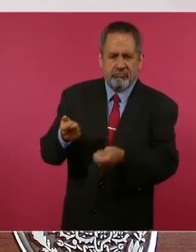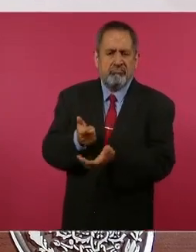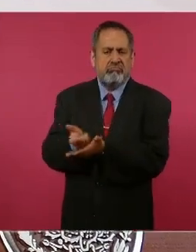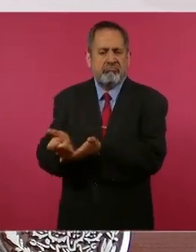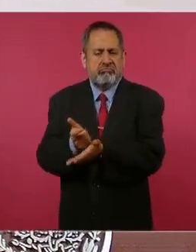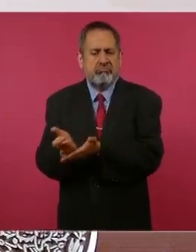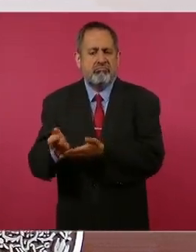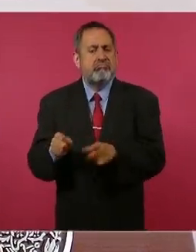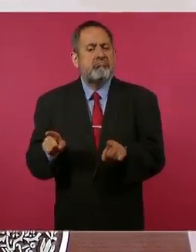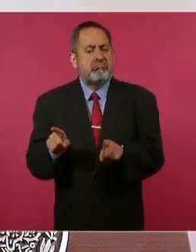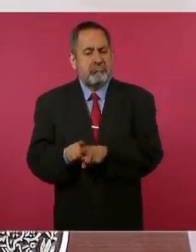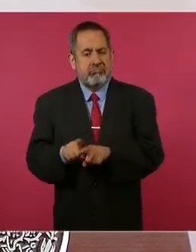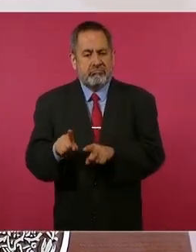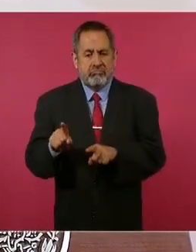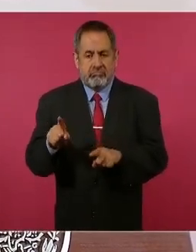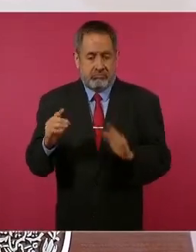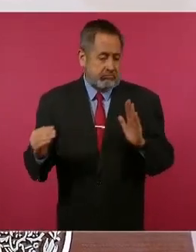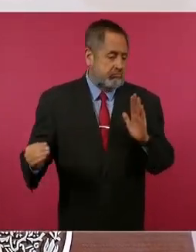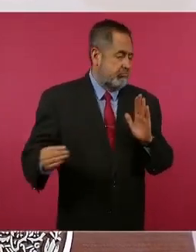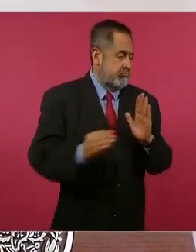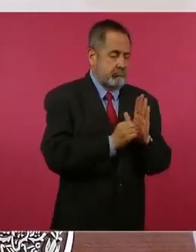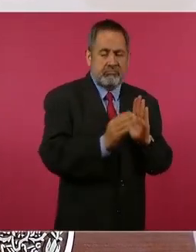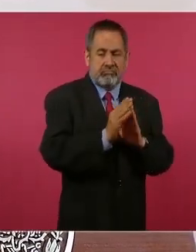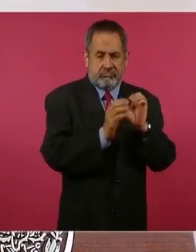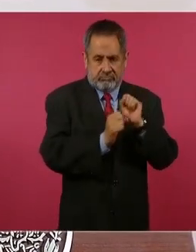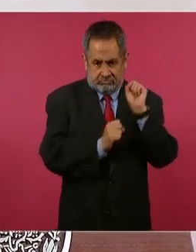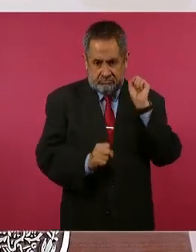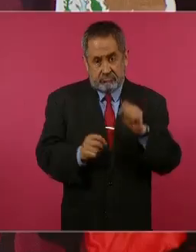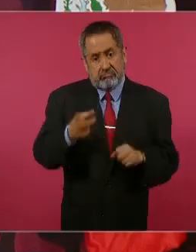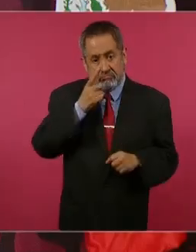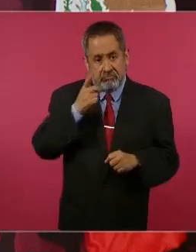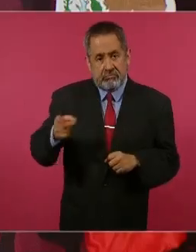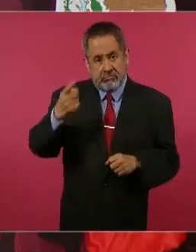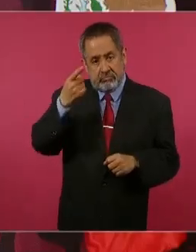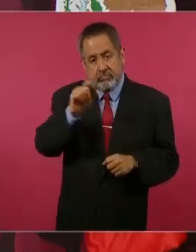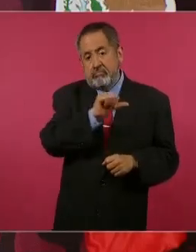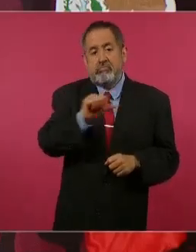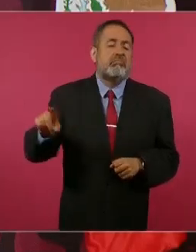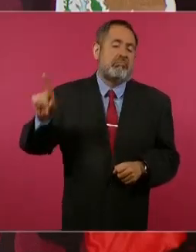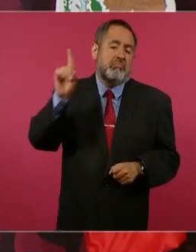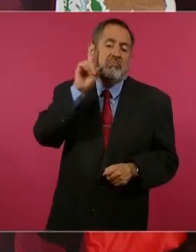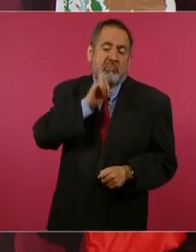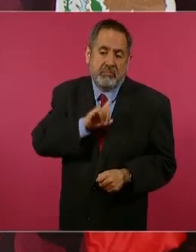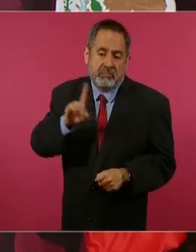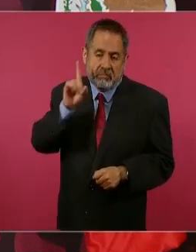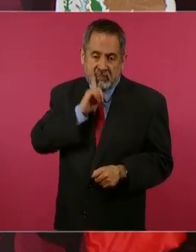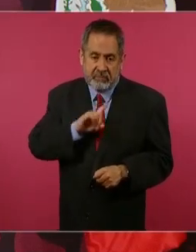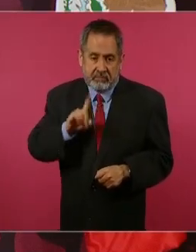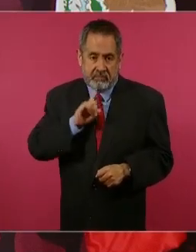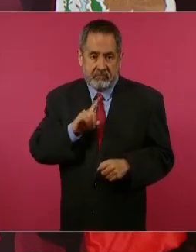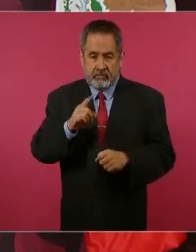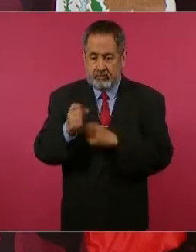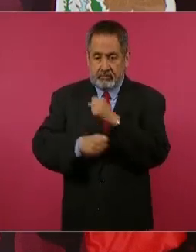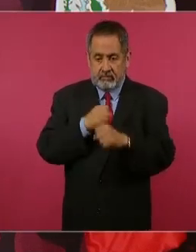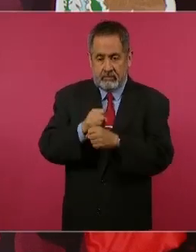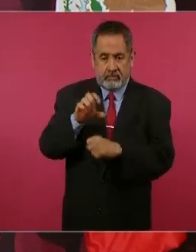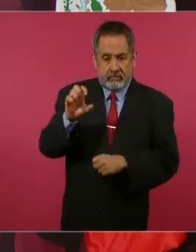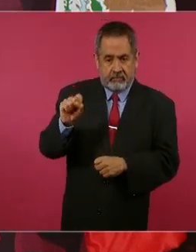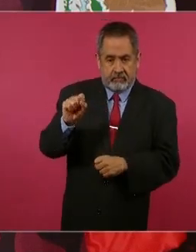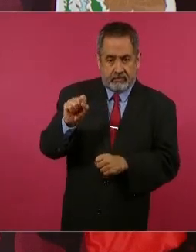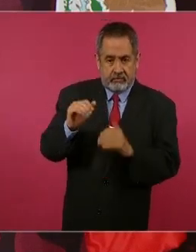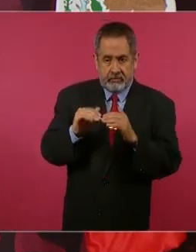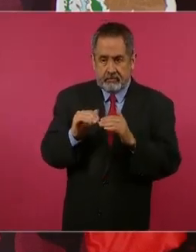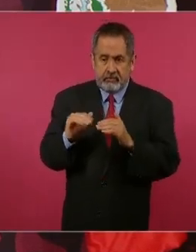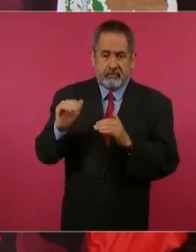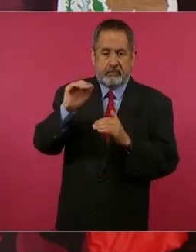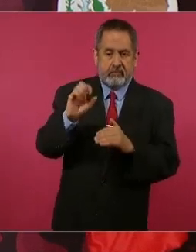se va a elevar a rango constitucional para mujeres de 60 a